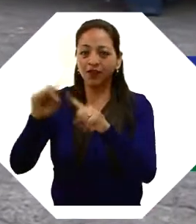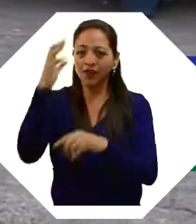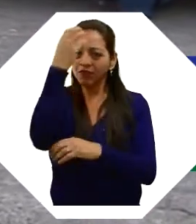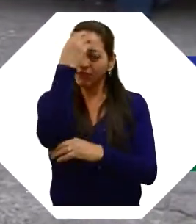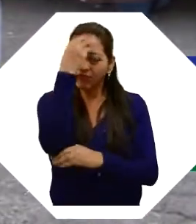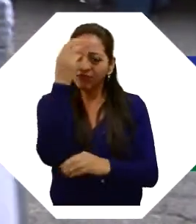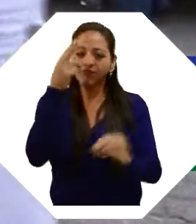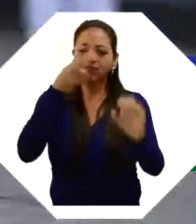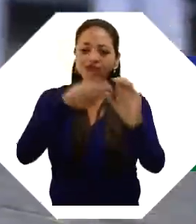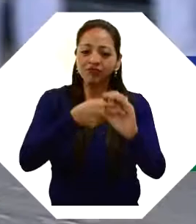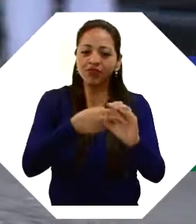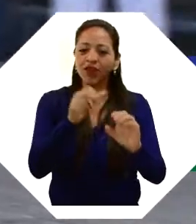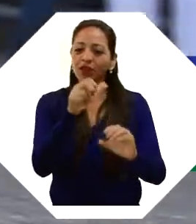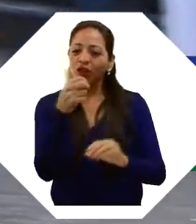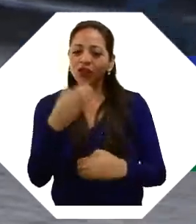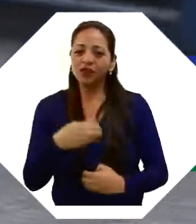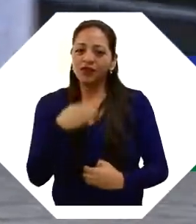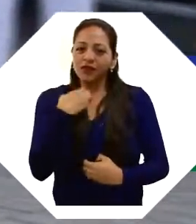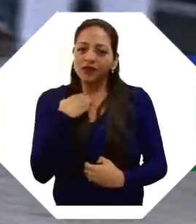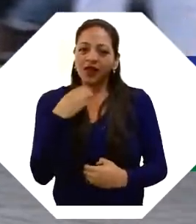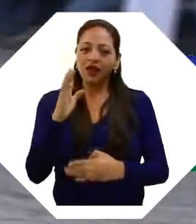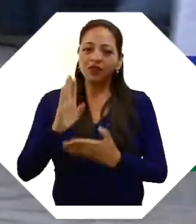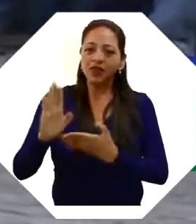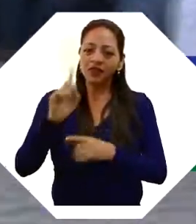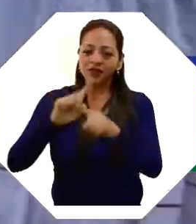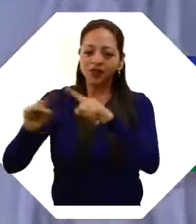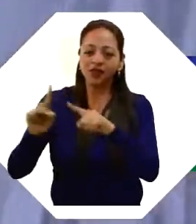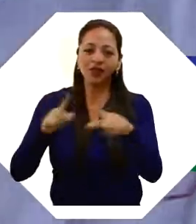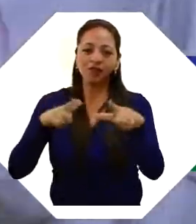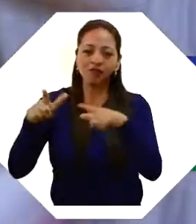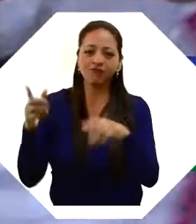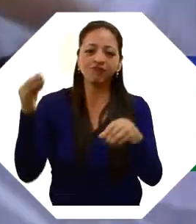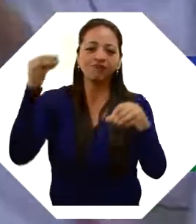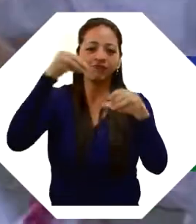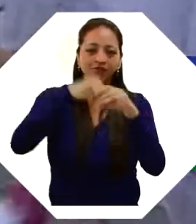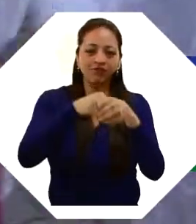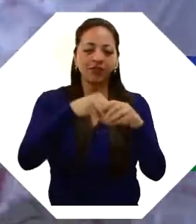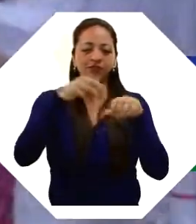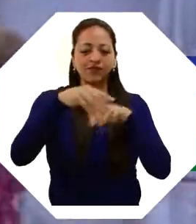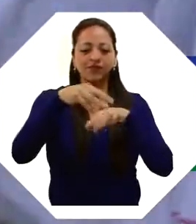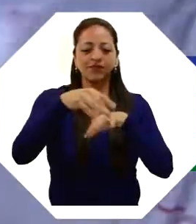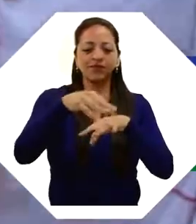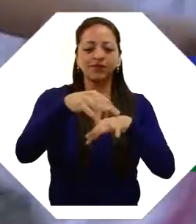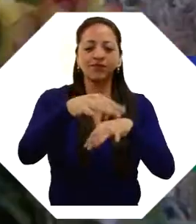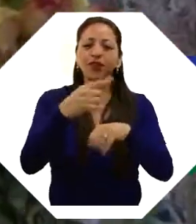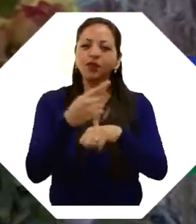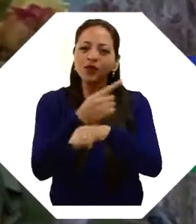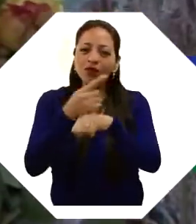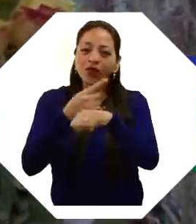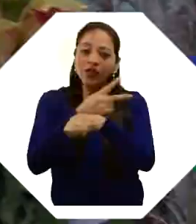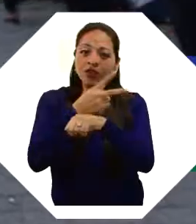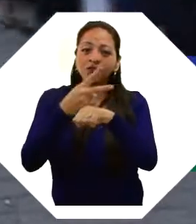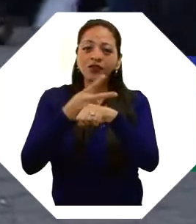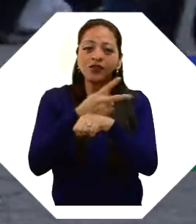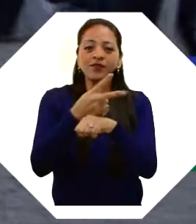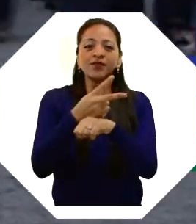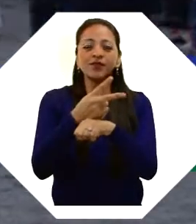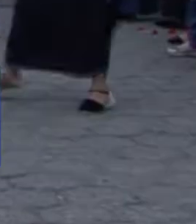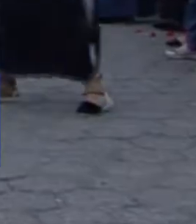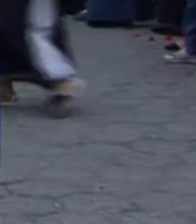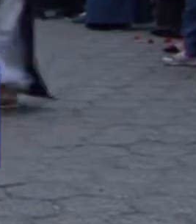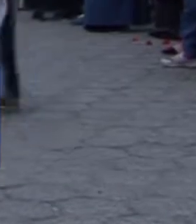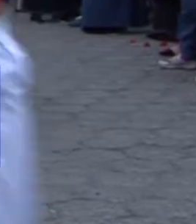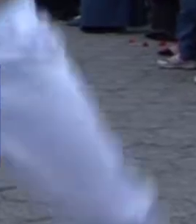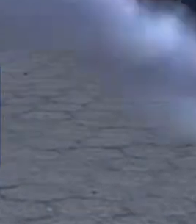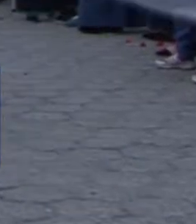educativas, organizaciones civiles, barrios y comunidades participaron en el recorrido que duró más de 2 horas.